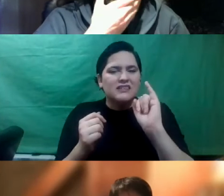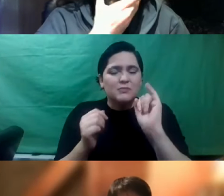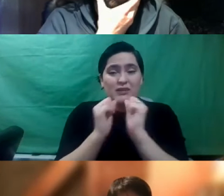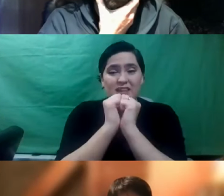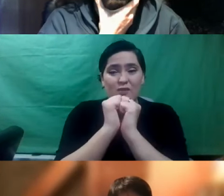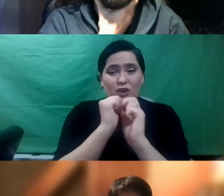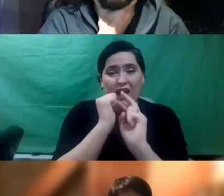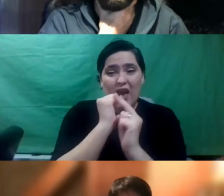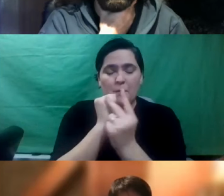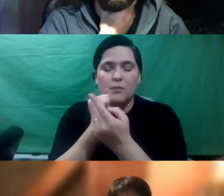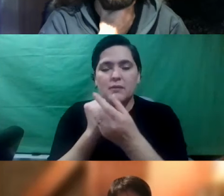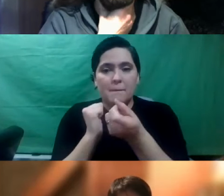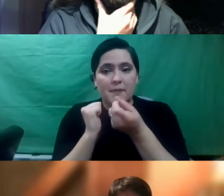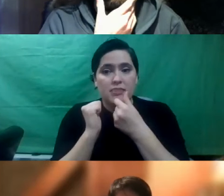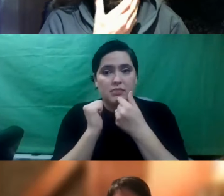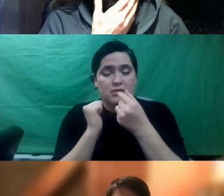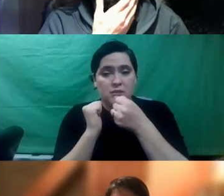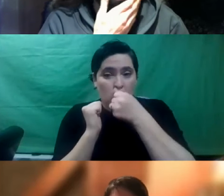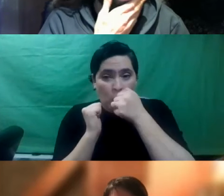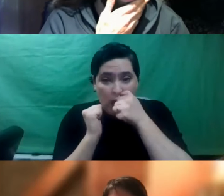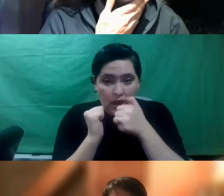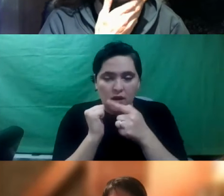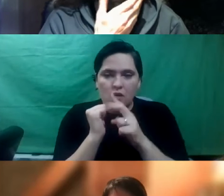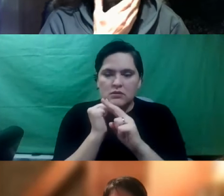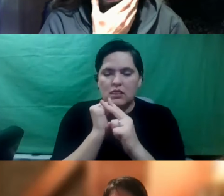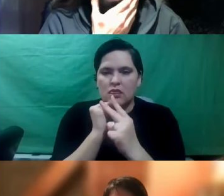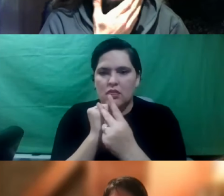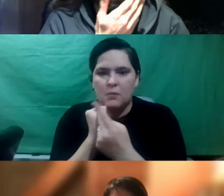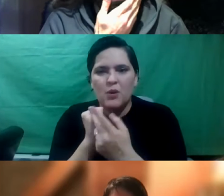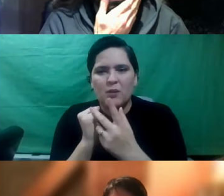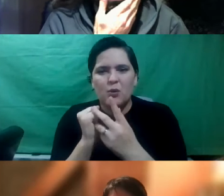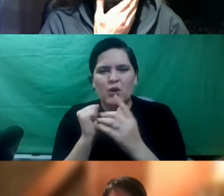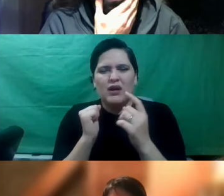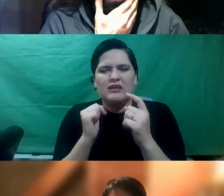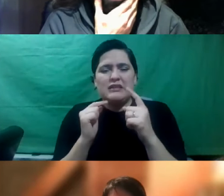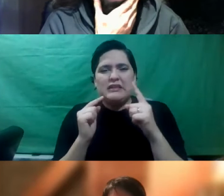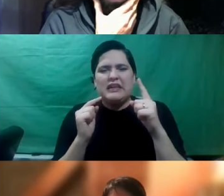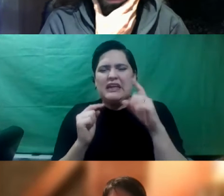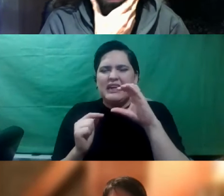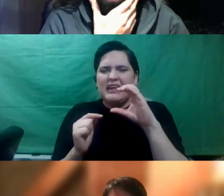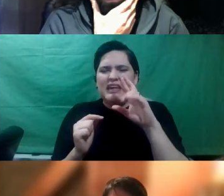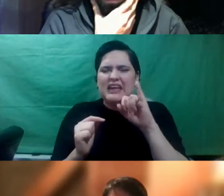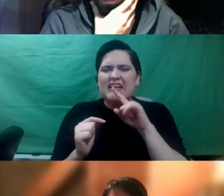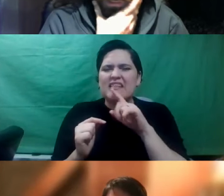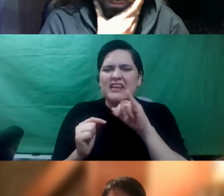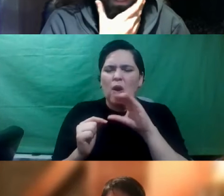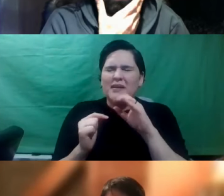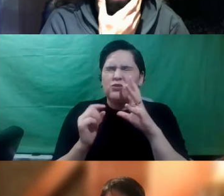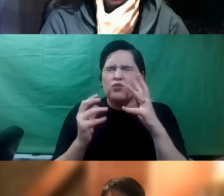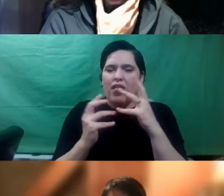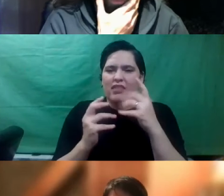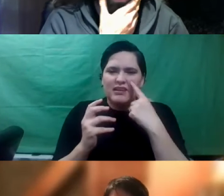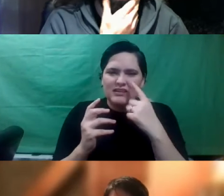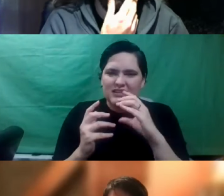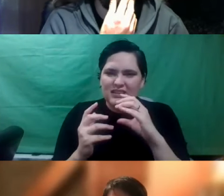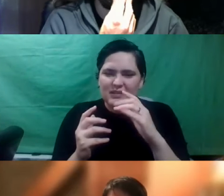con psicodélico se acercaría a su punto crítico. Obviamente hablar del punto crítico del cerebro es bastante complicado porque no es un sistema tan sencillo